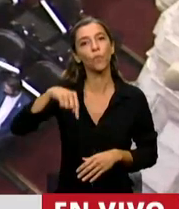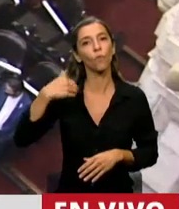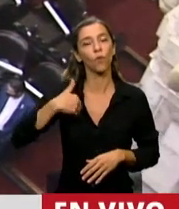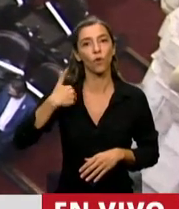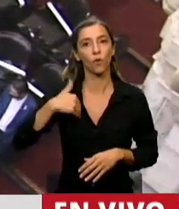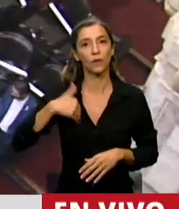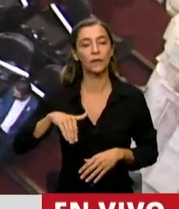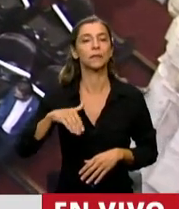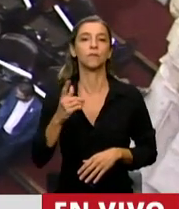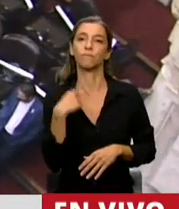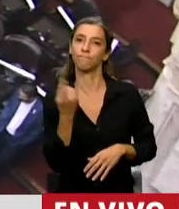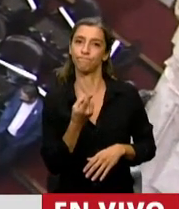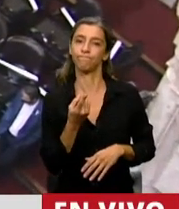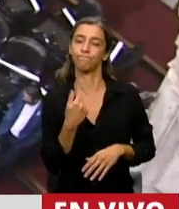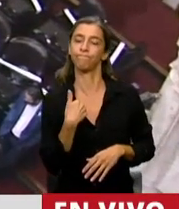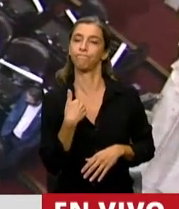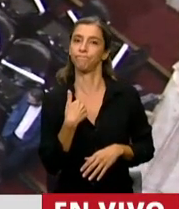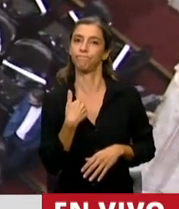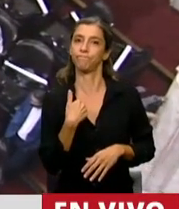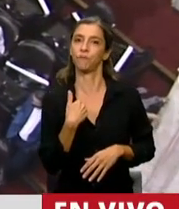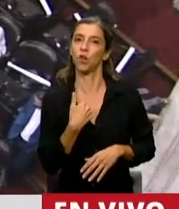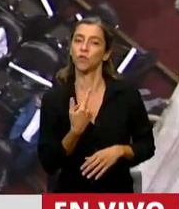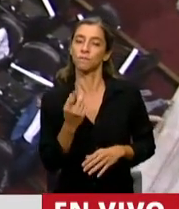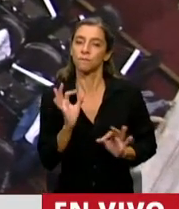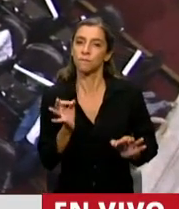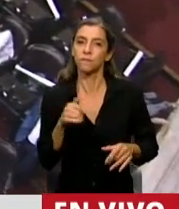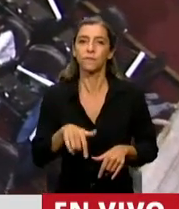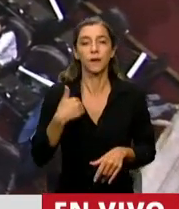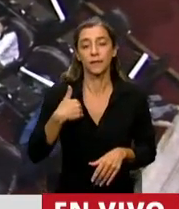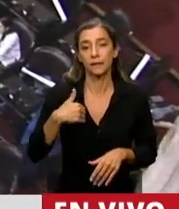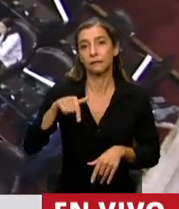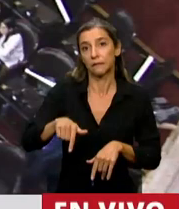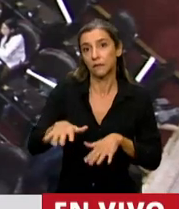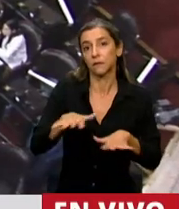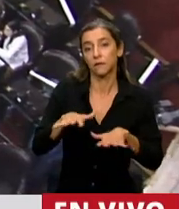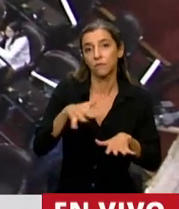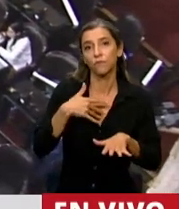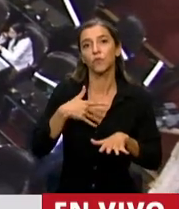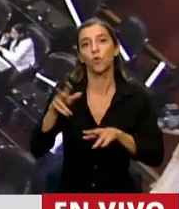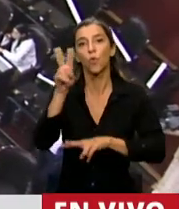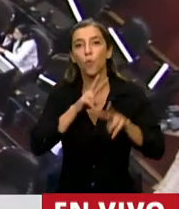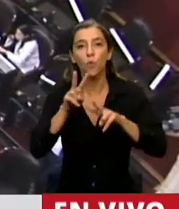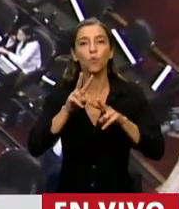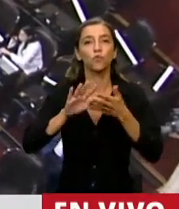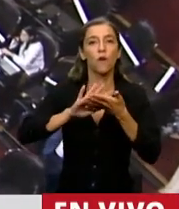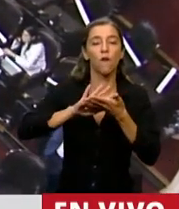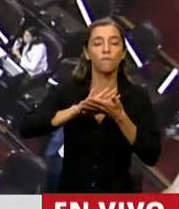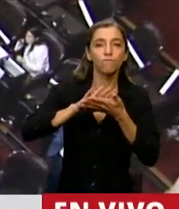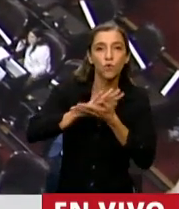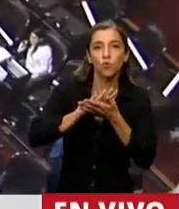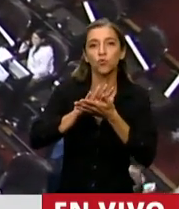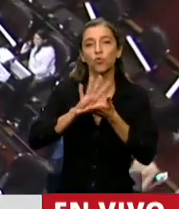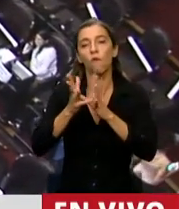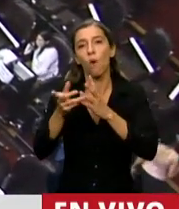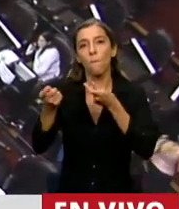encuentra todavía en medio de un proceso de negociaciones vinculadas al arreglo de la deuda